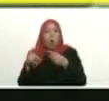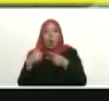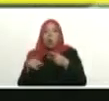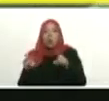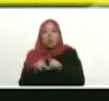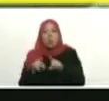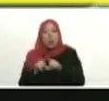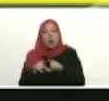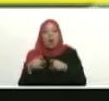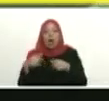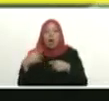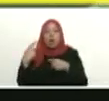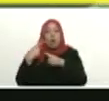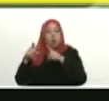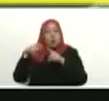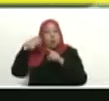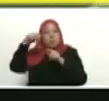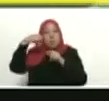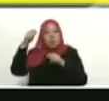tipo.